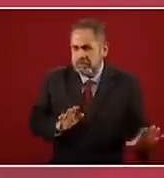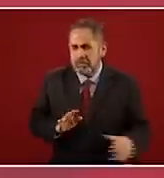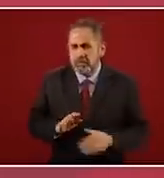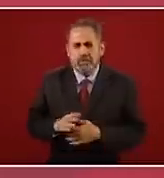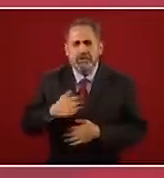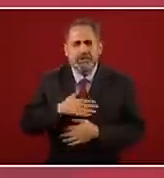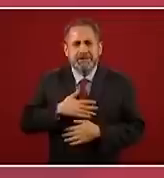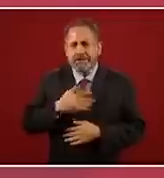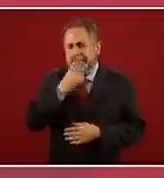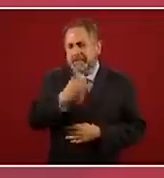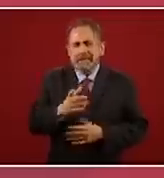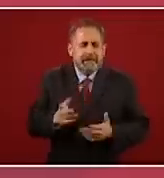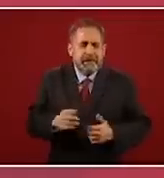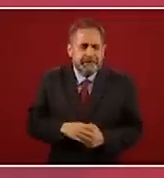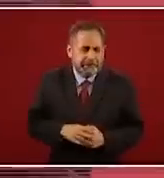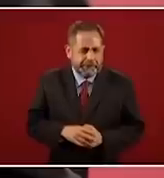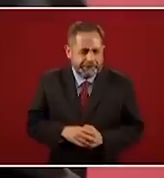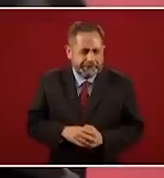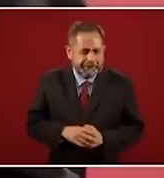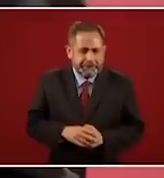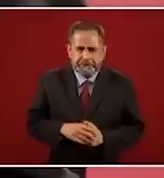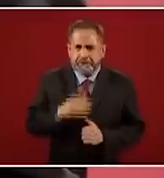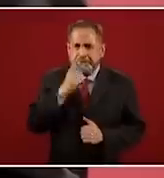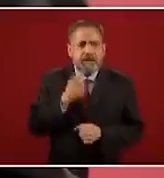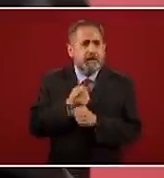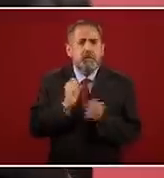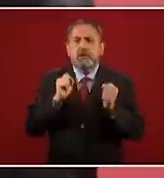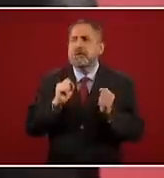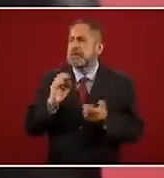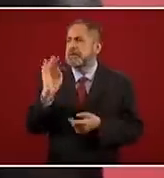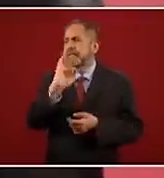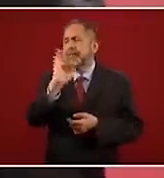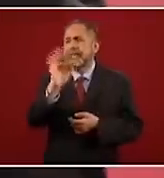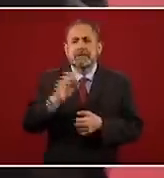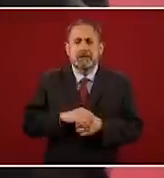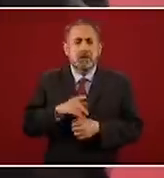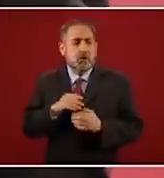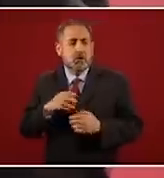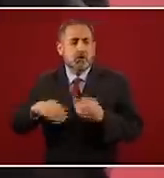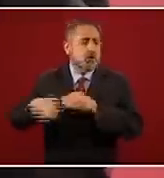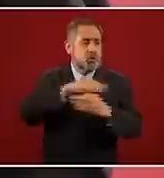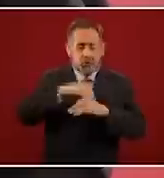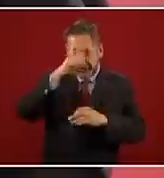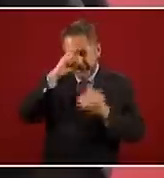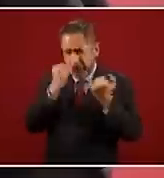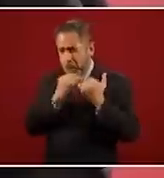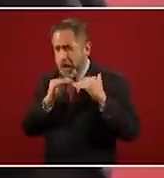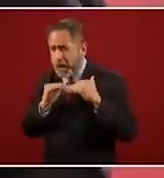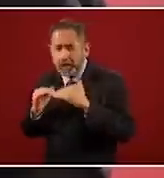Yo siempre digo que sería muy aburrida la vida si todos pensáramos de la misma